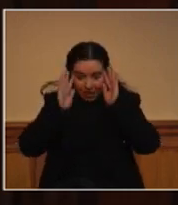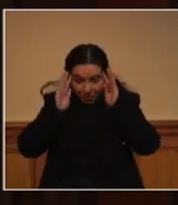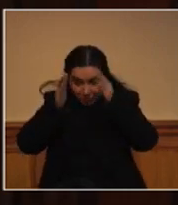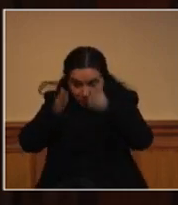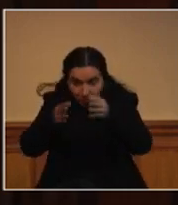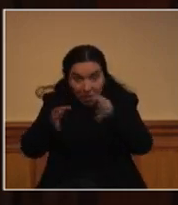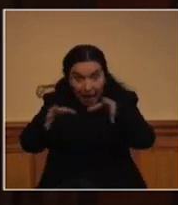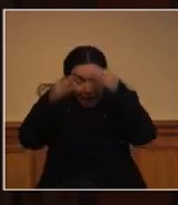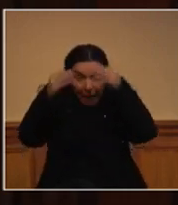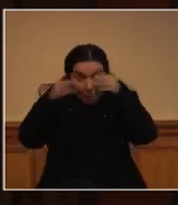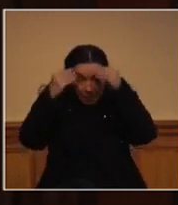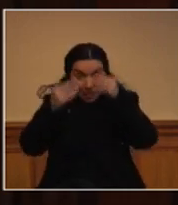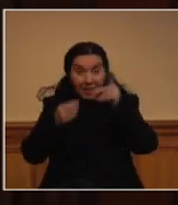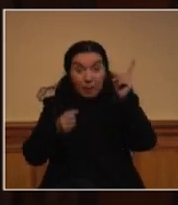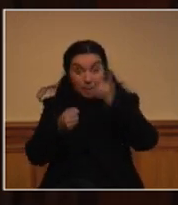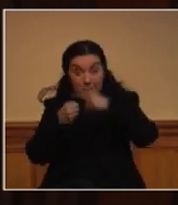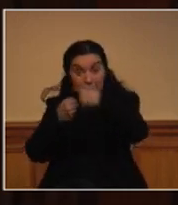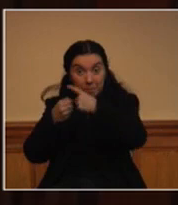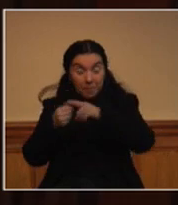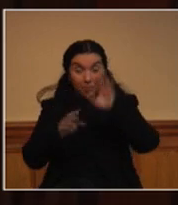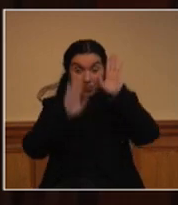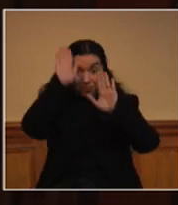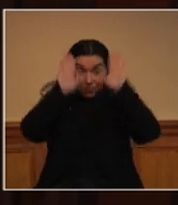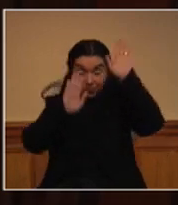aprendizaje, hacia la participación,